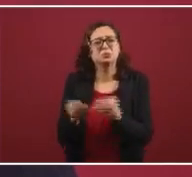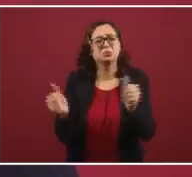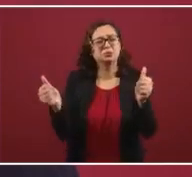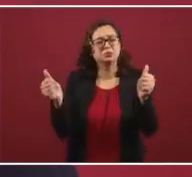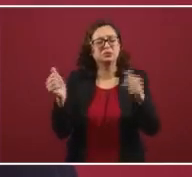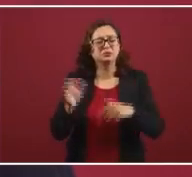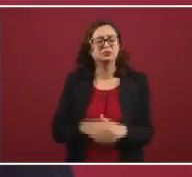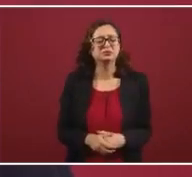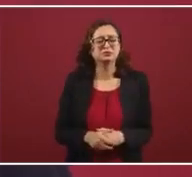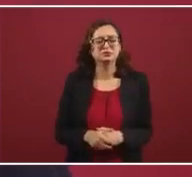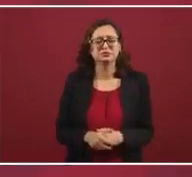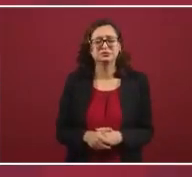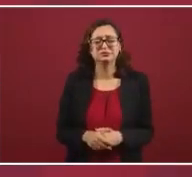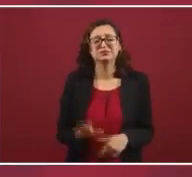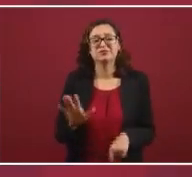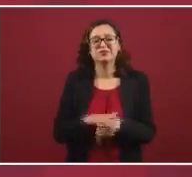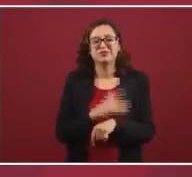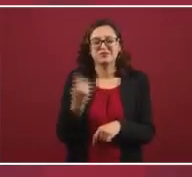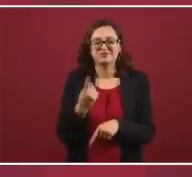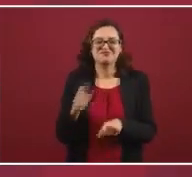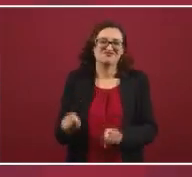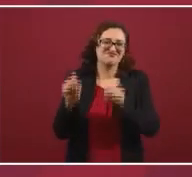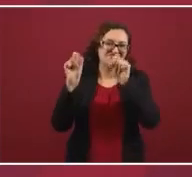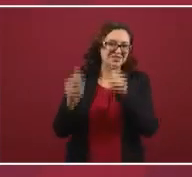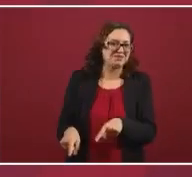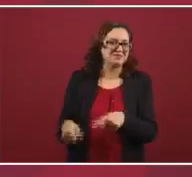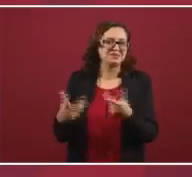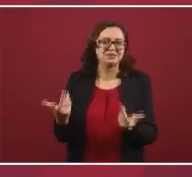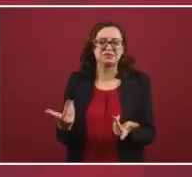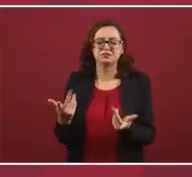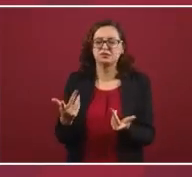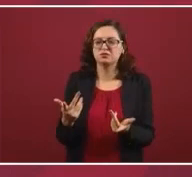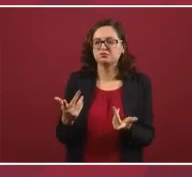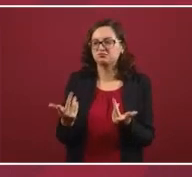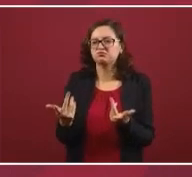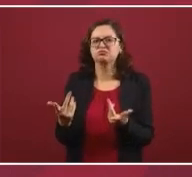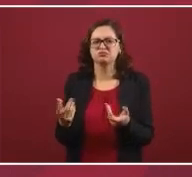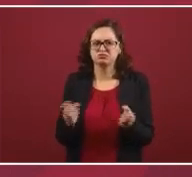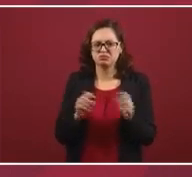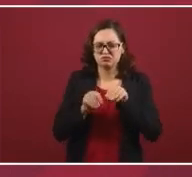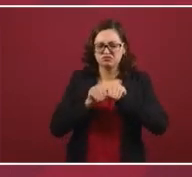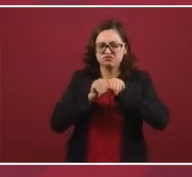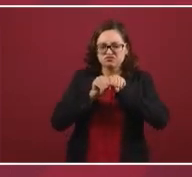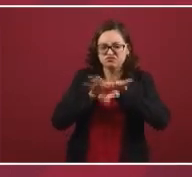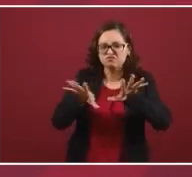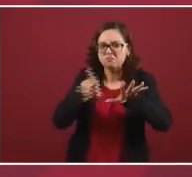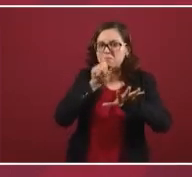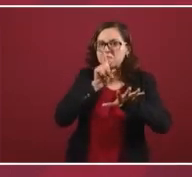no dura, porque en las mismas redes hay respuesta,